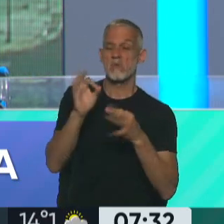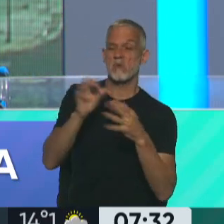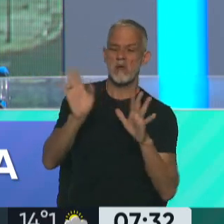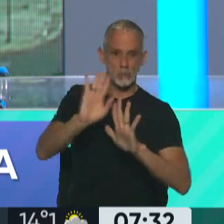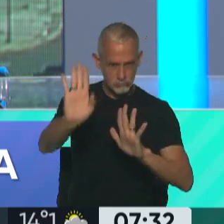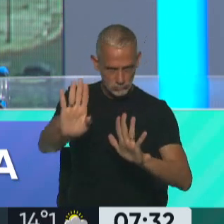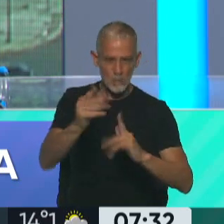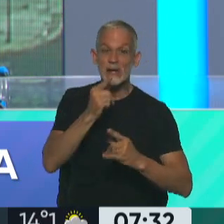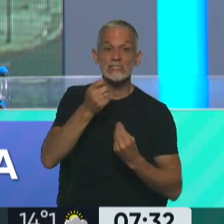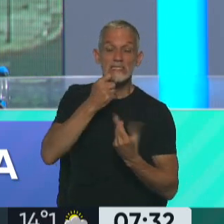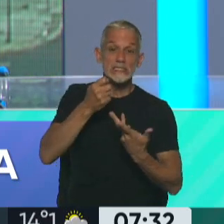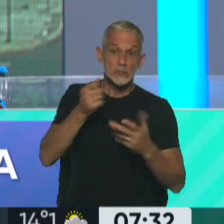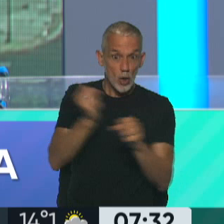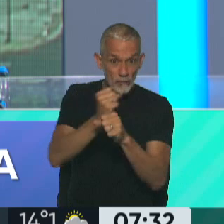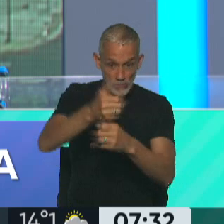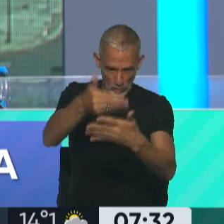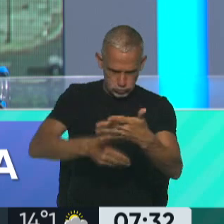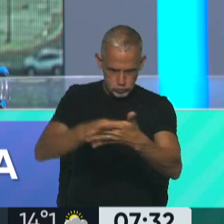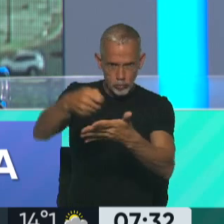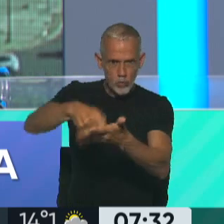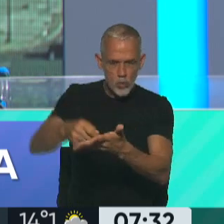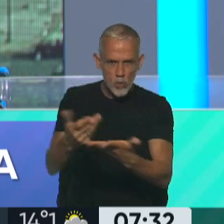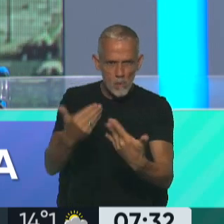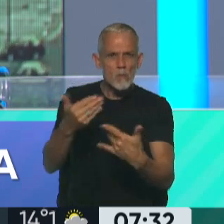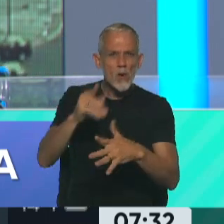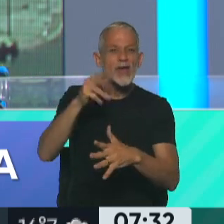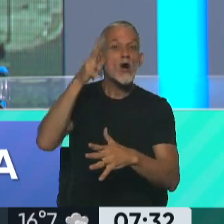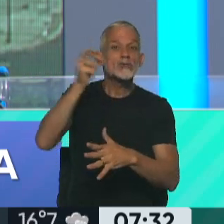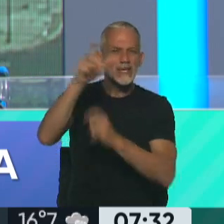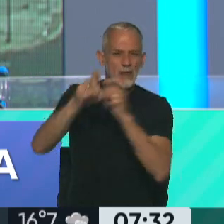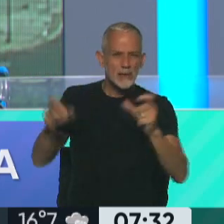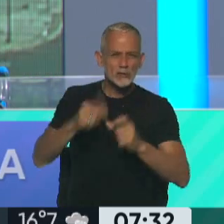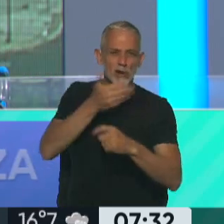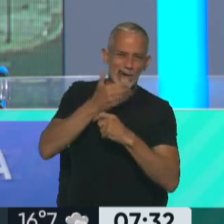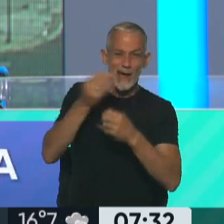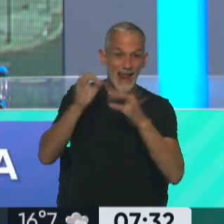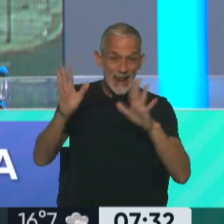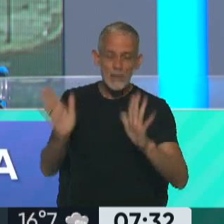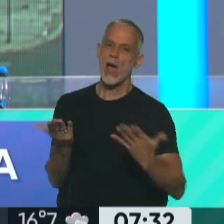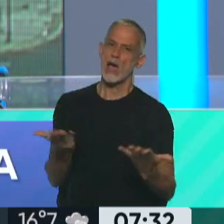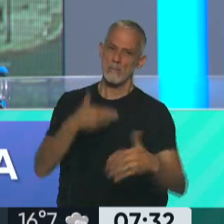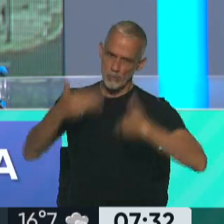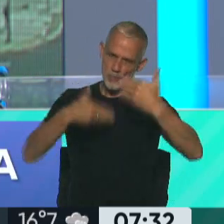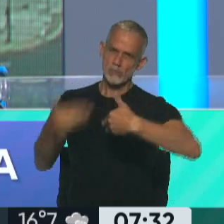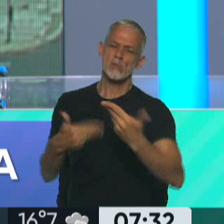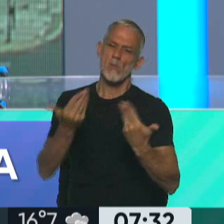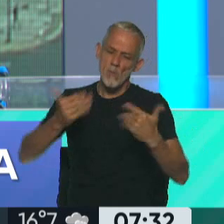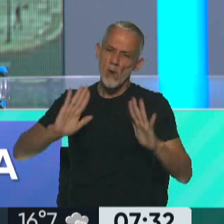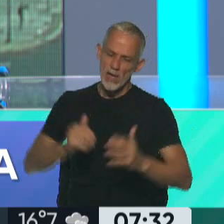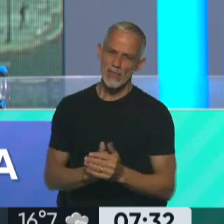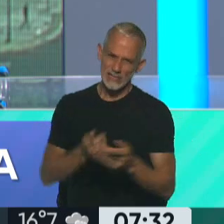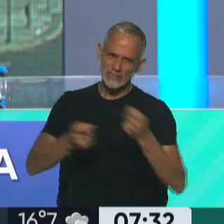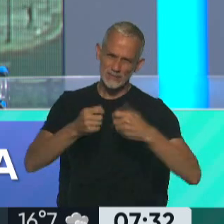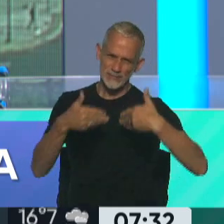si se liberan, si esto se confirma, se hace oficial, y se liberan 80 rehenes, sería un avance en la negociación. Porque recordemos,